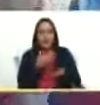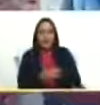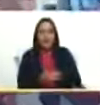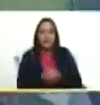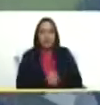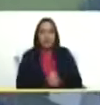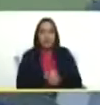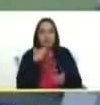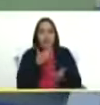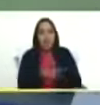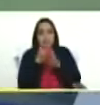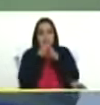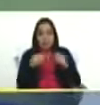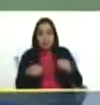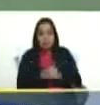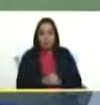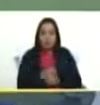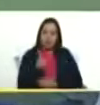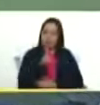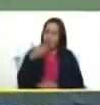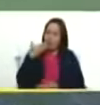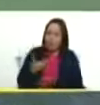ustedes, Milagro,